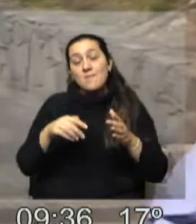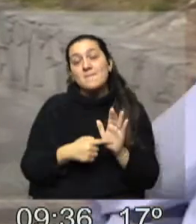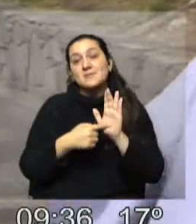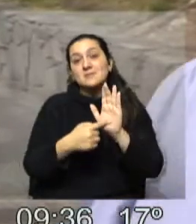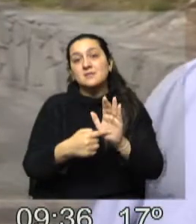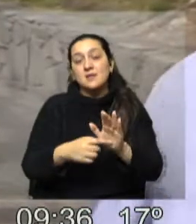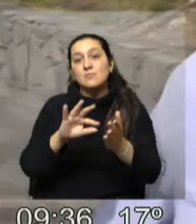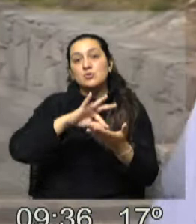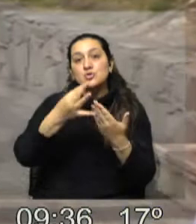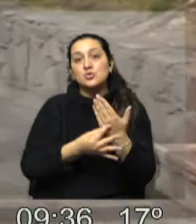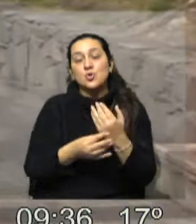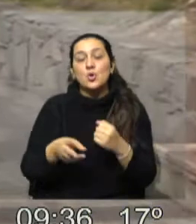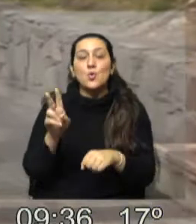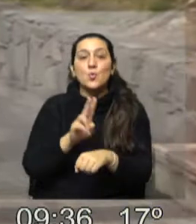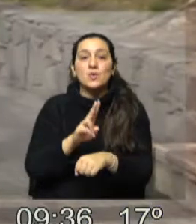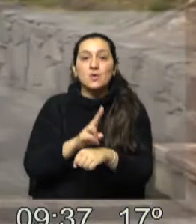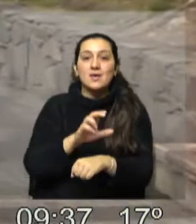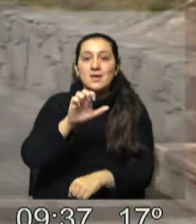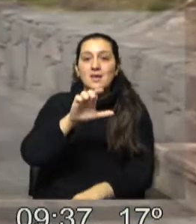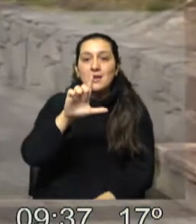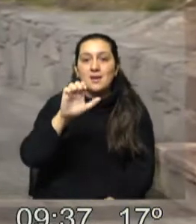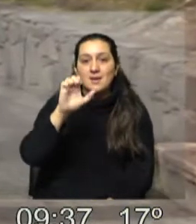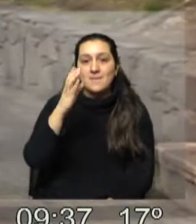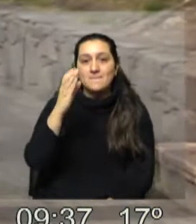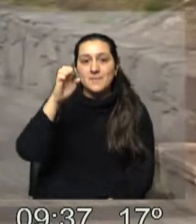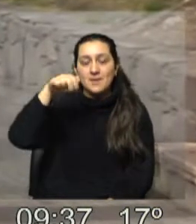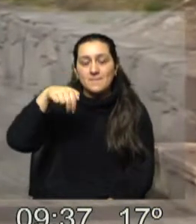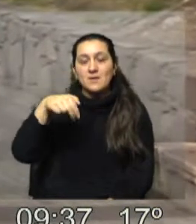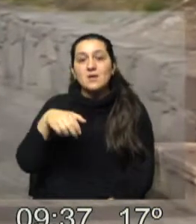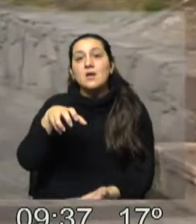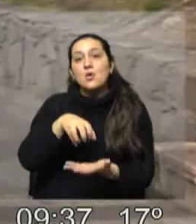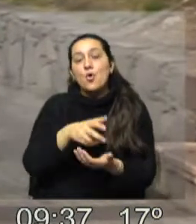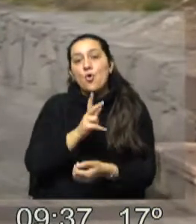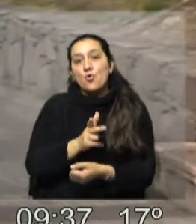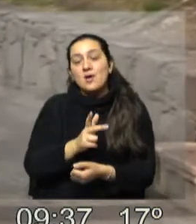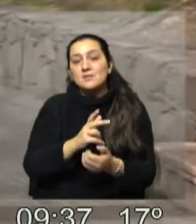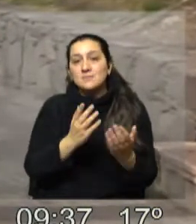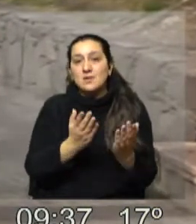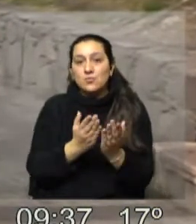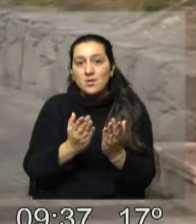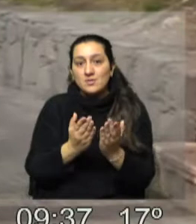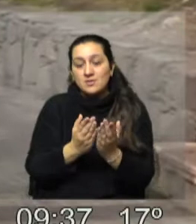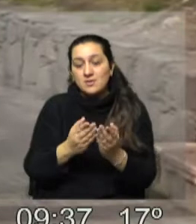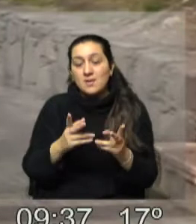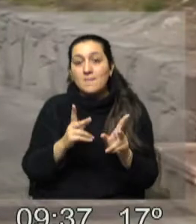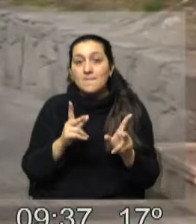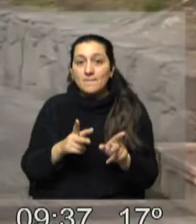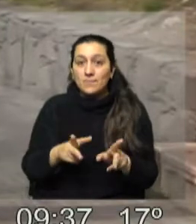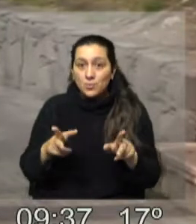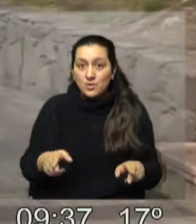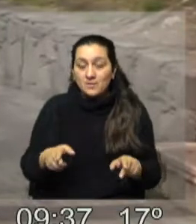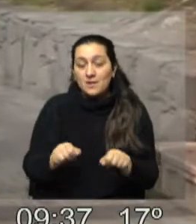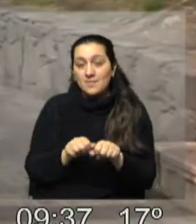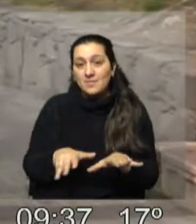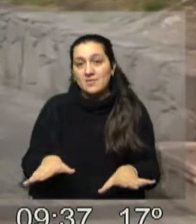El Cuidado en los LFM, en los establecimientos de larga estadía para personas mayores durante la pandemia, un proyecto realizado